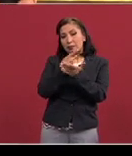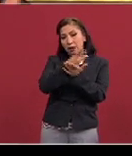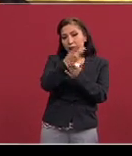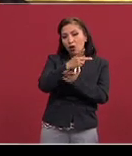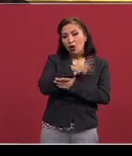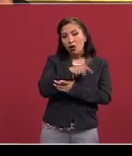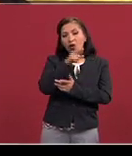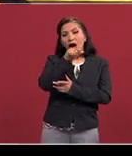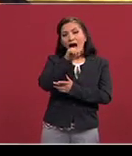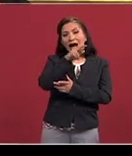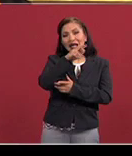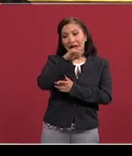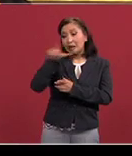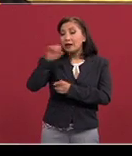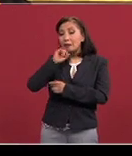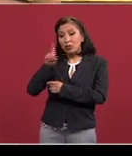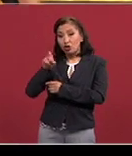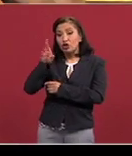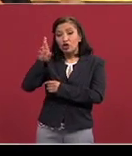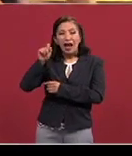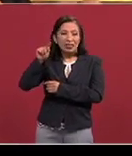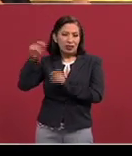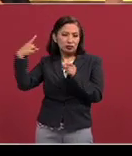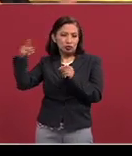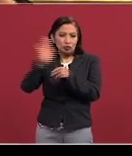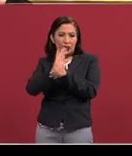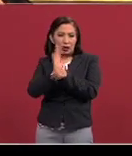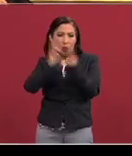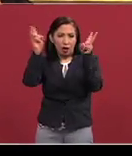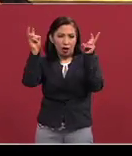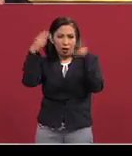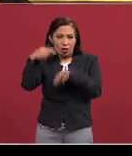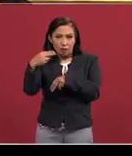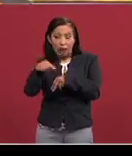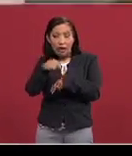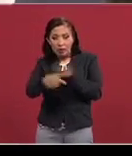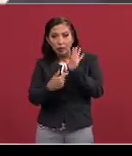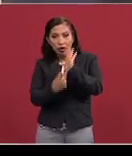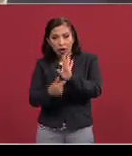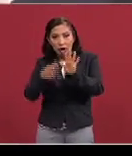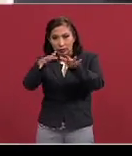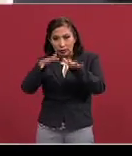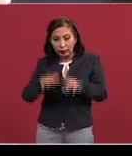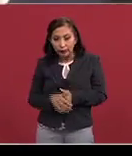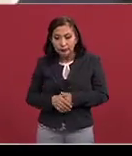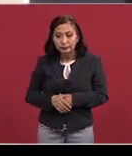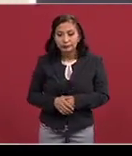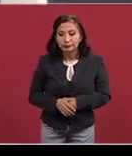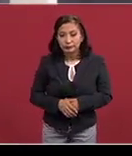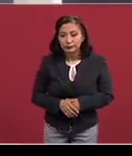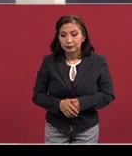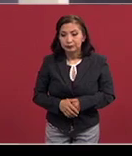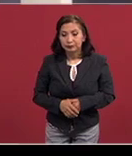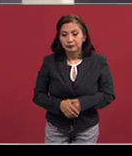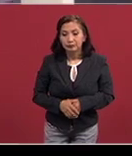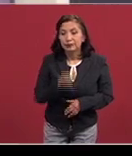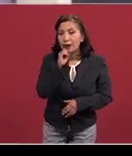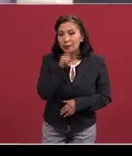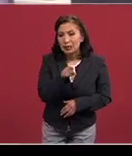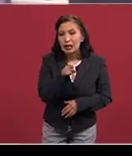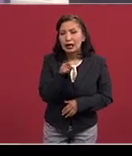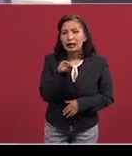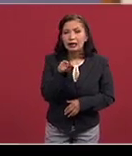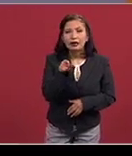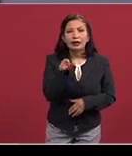El doctor Atl también lo estaremos pasando, mostrando aquí en nuestro auditorio. Y no quiero dejar de